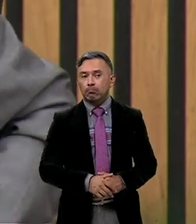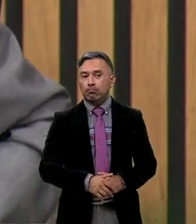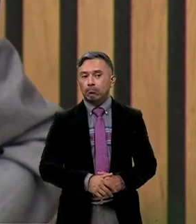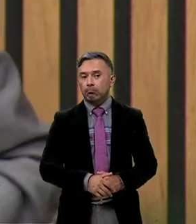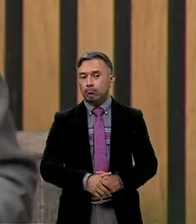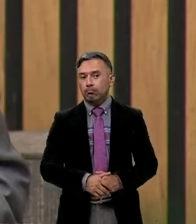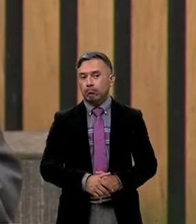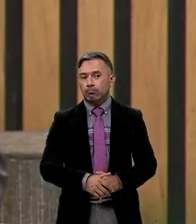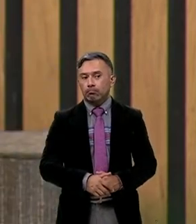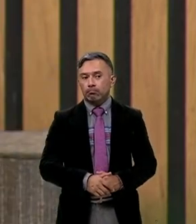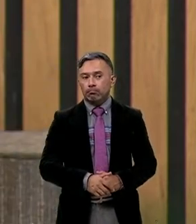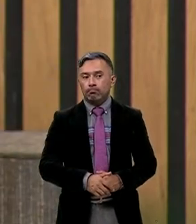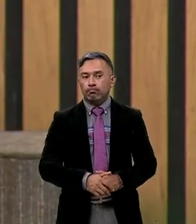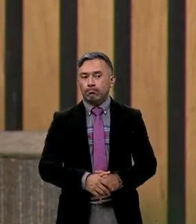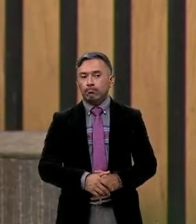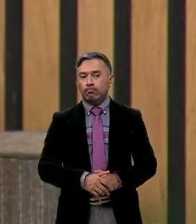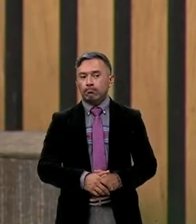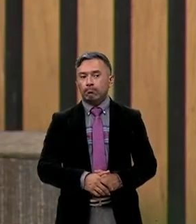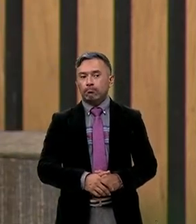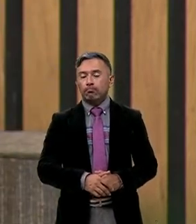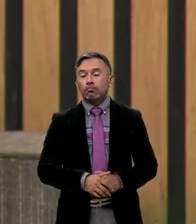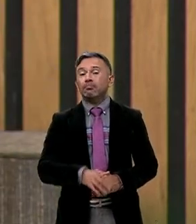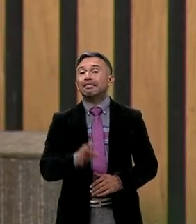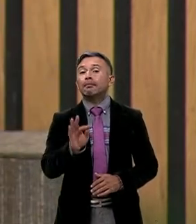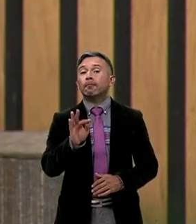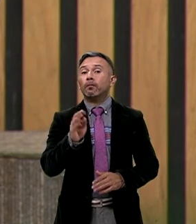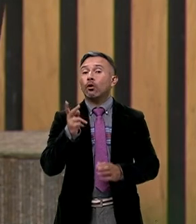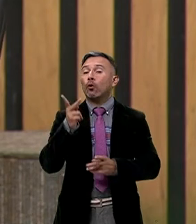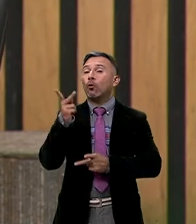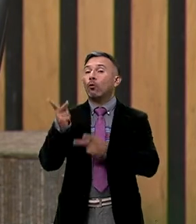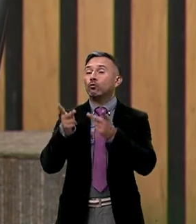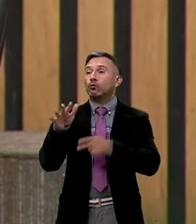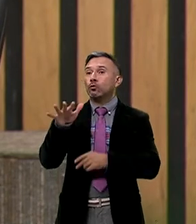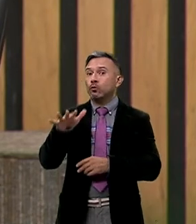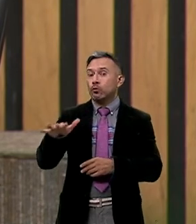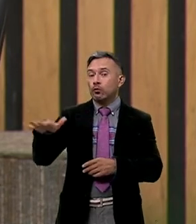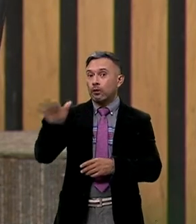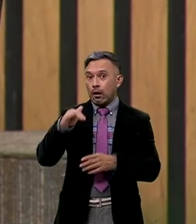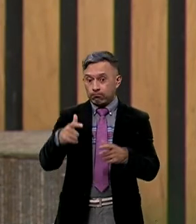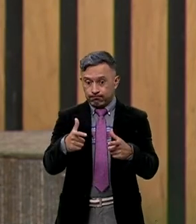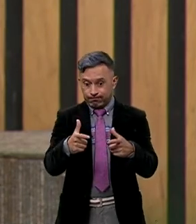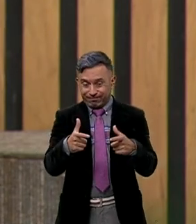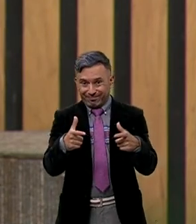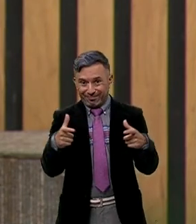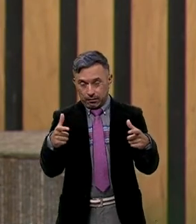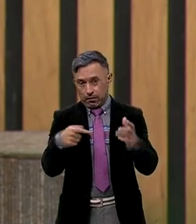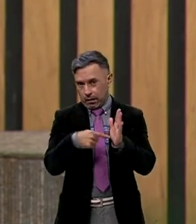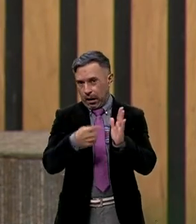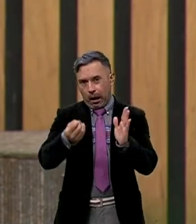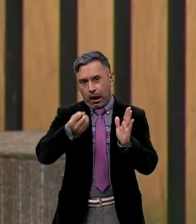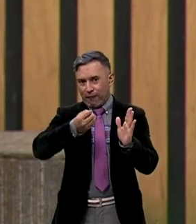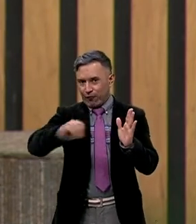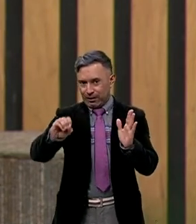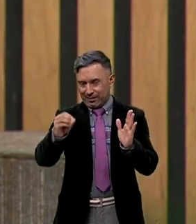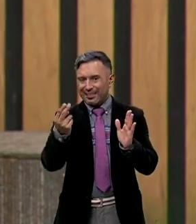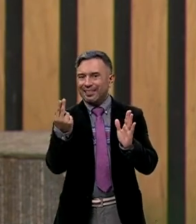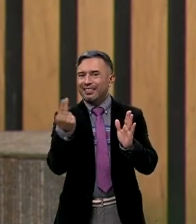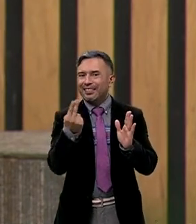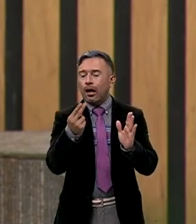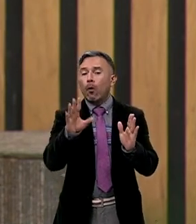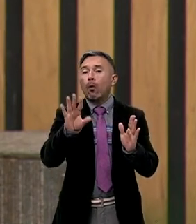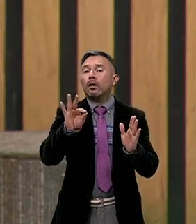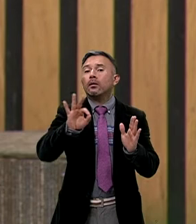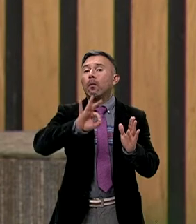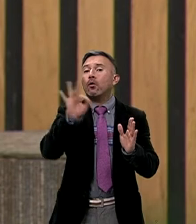si la consulta no logro el 40 por ciento requerido para hacer de